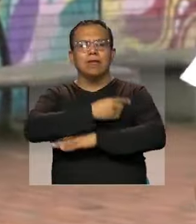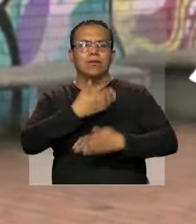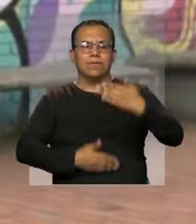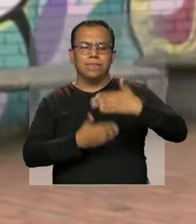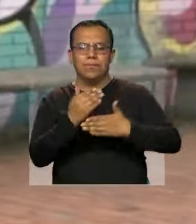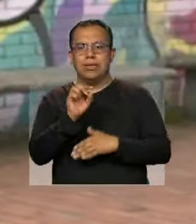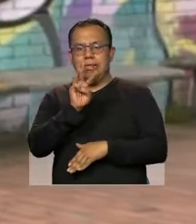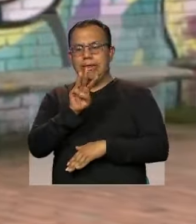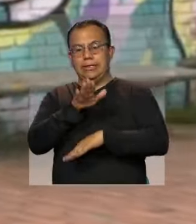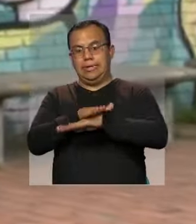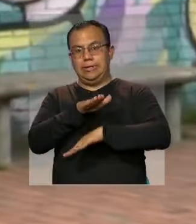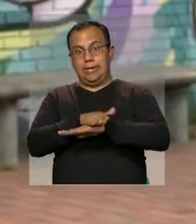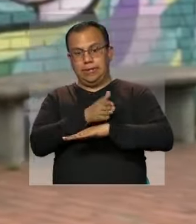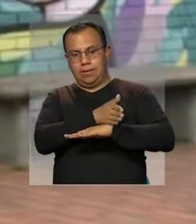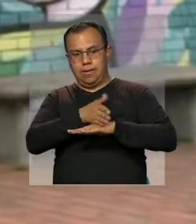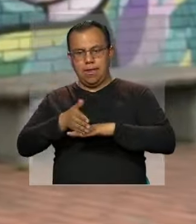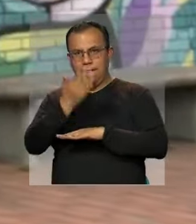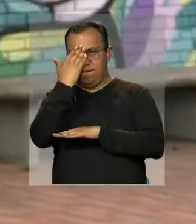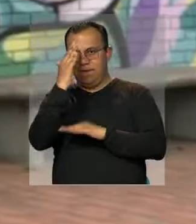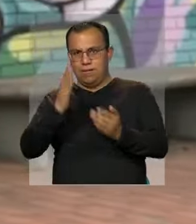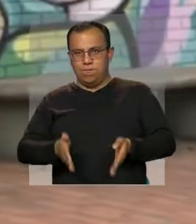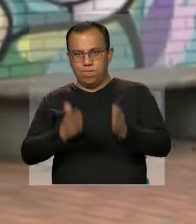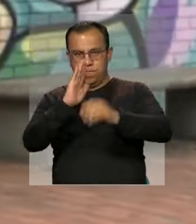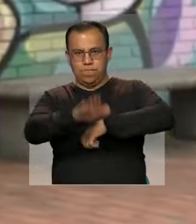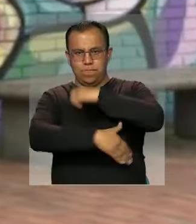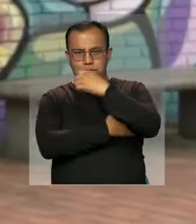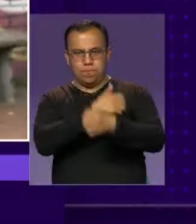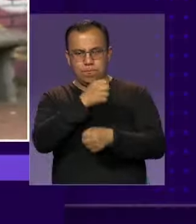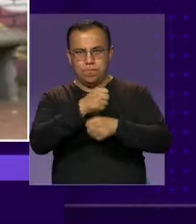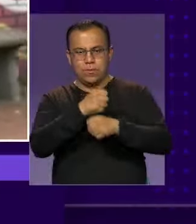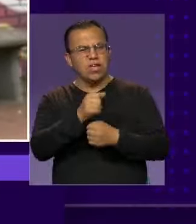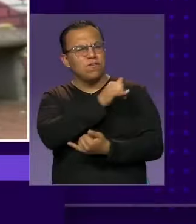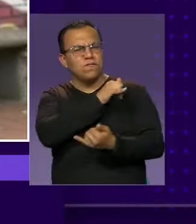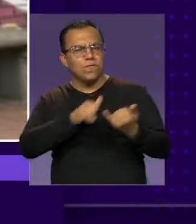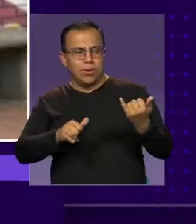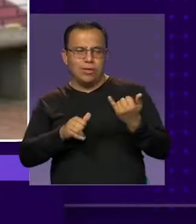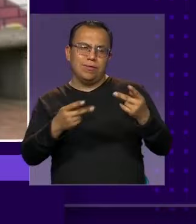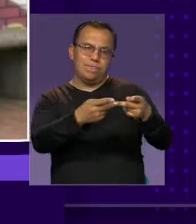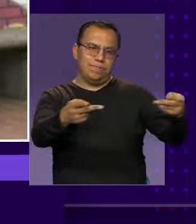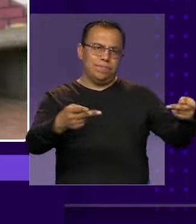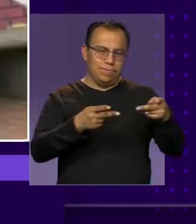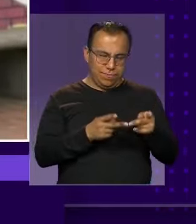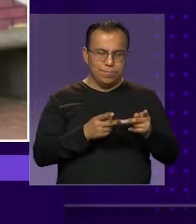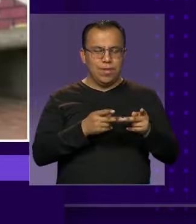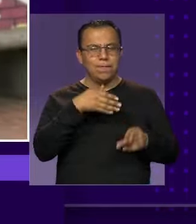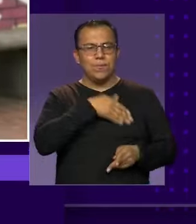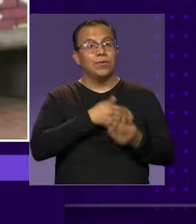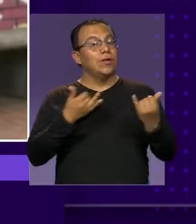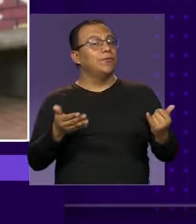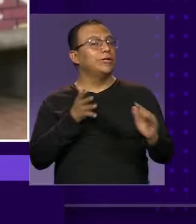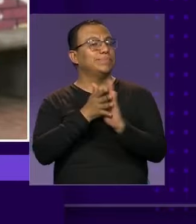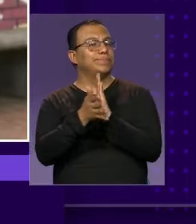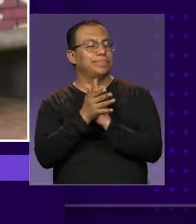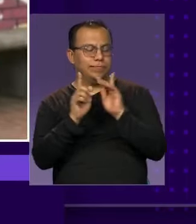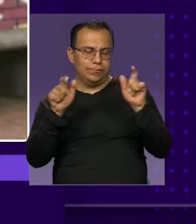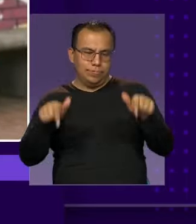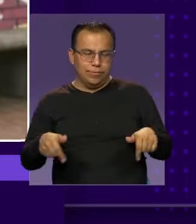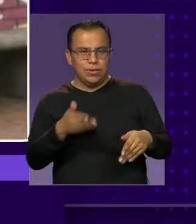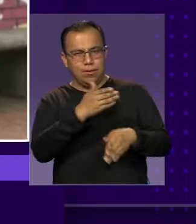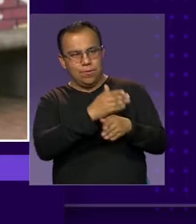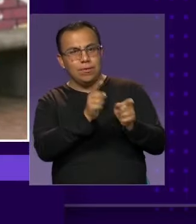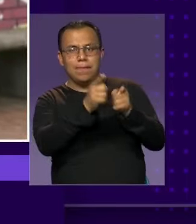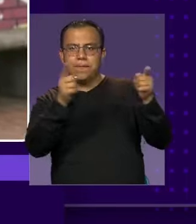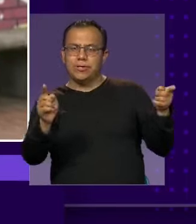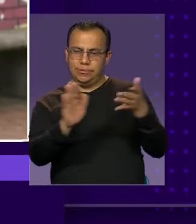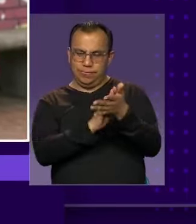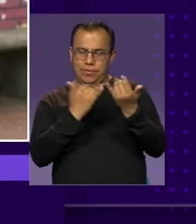hoy a las 3 de la tarde al frente del Ministerio del Trabajo y culminará en la Plaza de Bolívar. Esta es toda la información, Cristian. Continúe usted